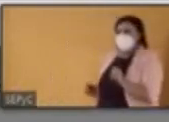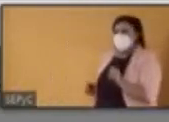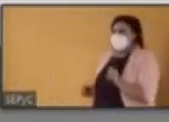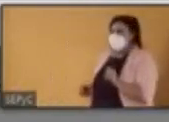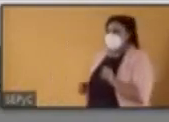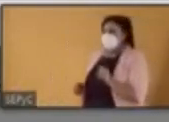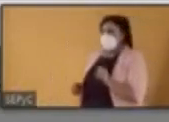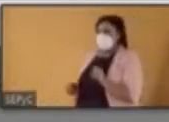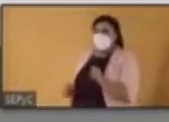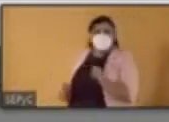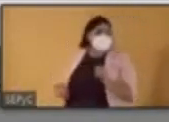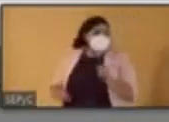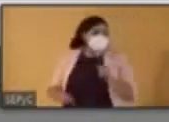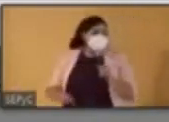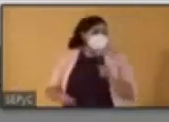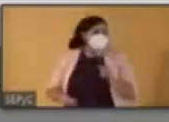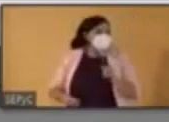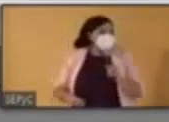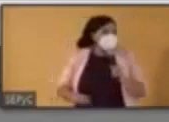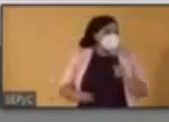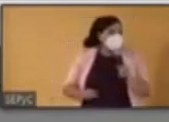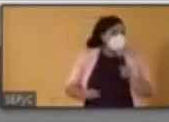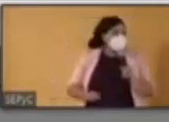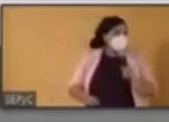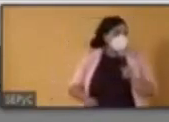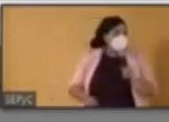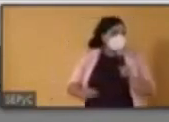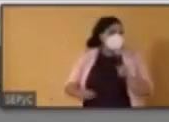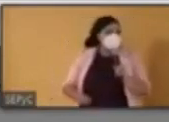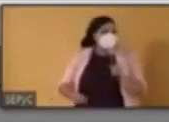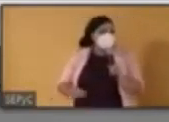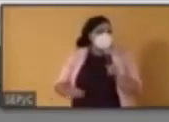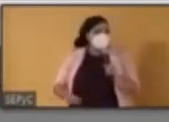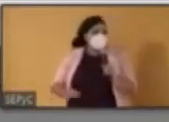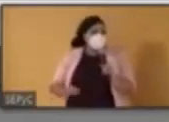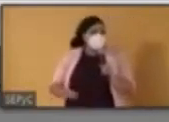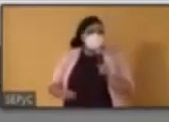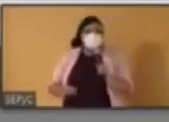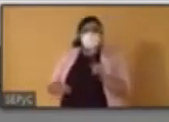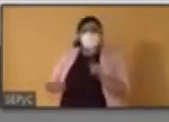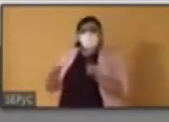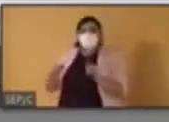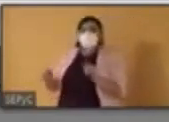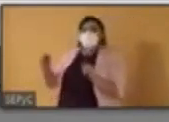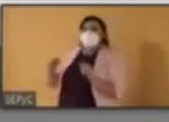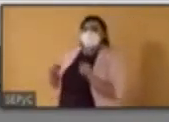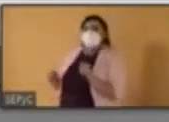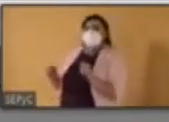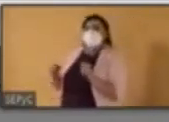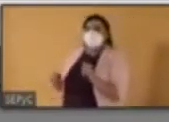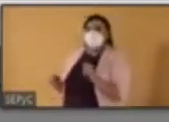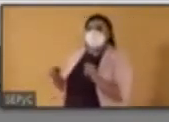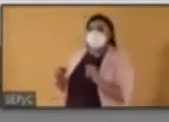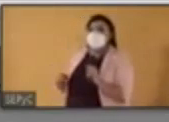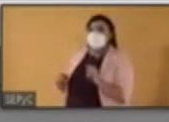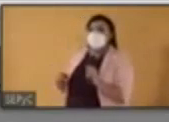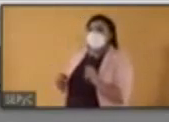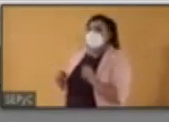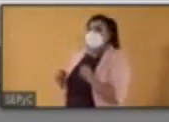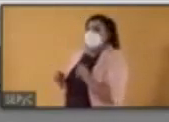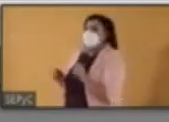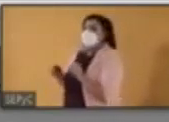declaración que yo presentaba. Es decir, en esta parte yo debo de hacer coincidir la información con la del registro que ya realicé